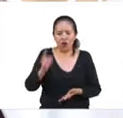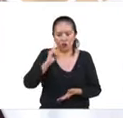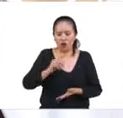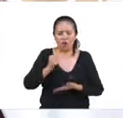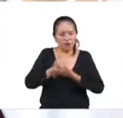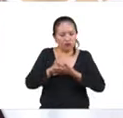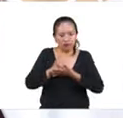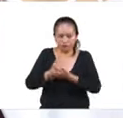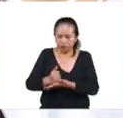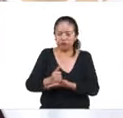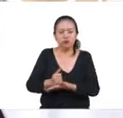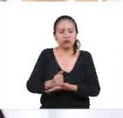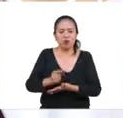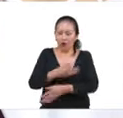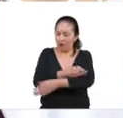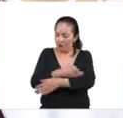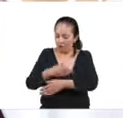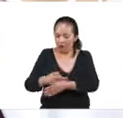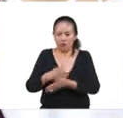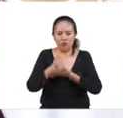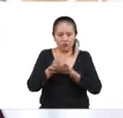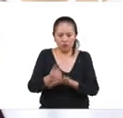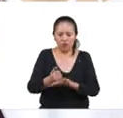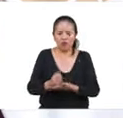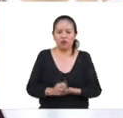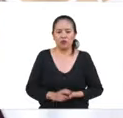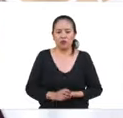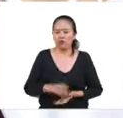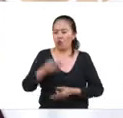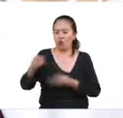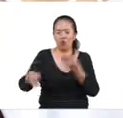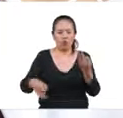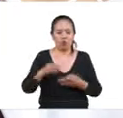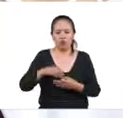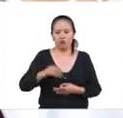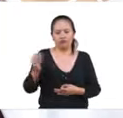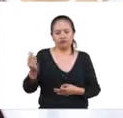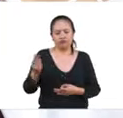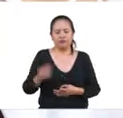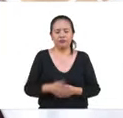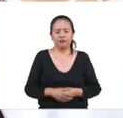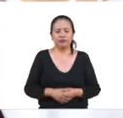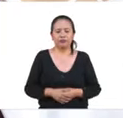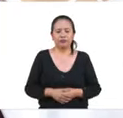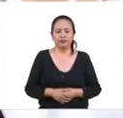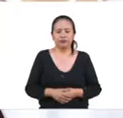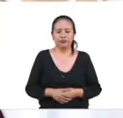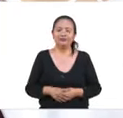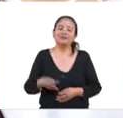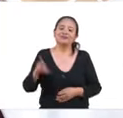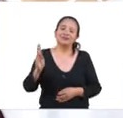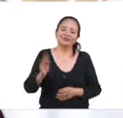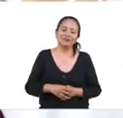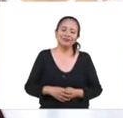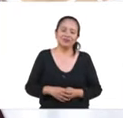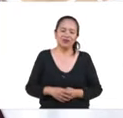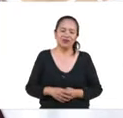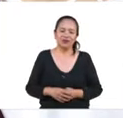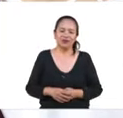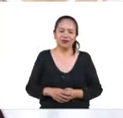apoyar, a la familia, o sea, todo lo que requieran, pues. El tema ahí es que a veces